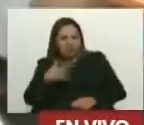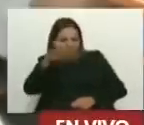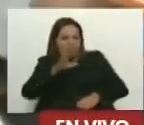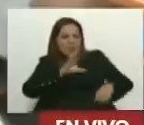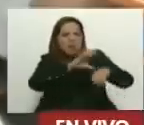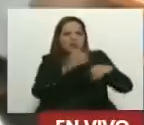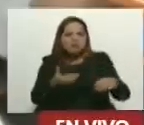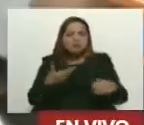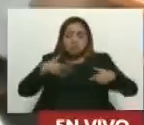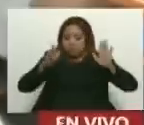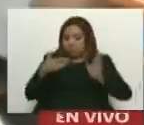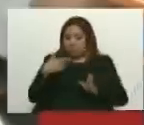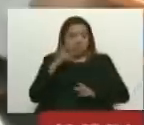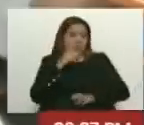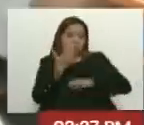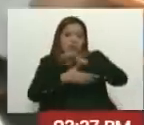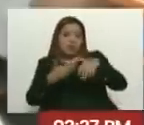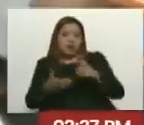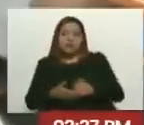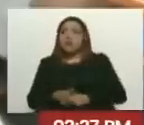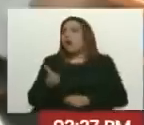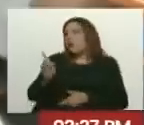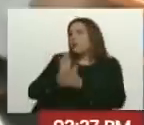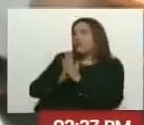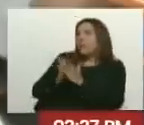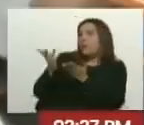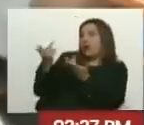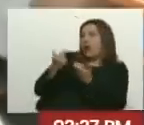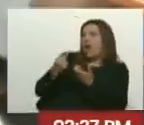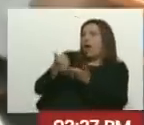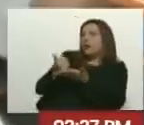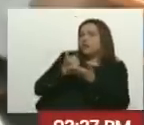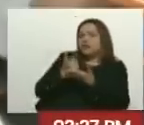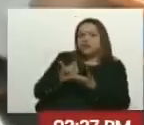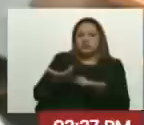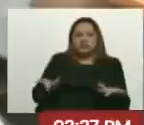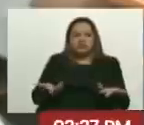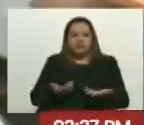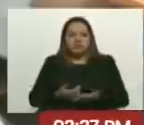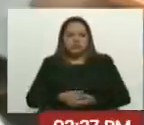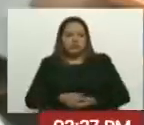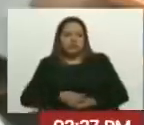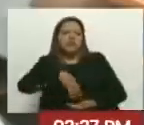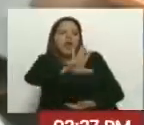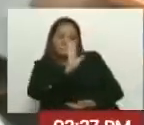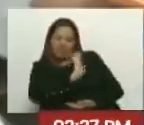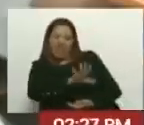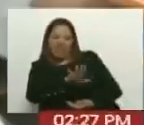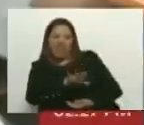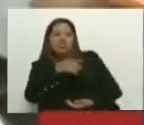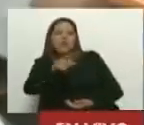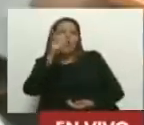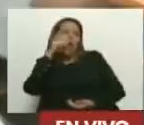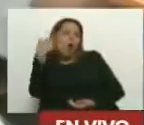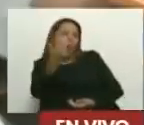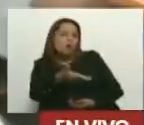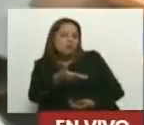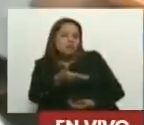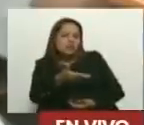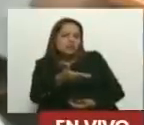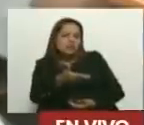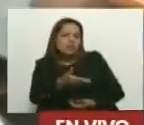¿Y qué tengo que ver yo con eso? Bueno, no sé, para que me dé. Y broma. Y el chamo, ve, tú eres un hombre, ¿vale? Ya tú eres un